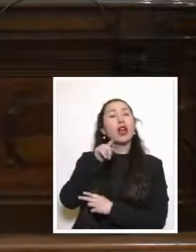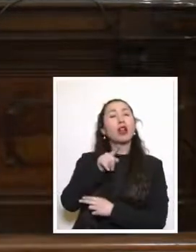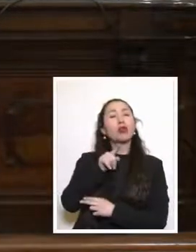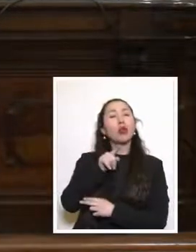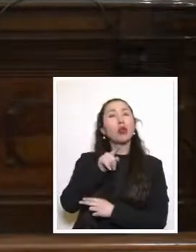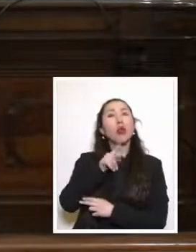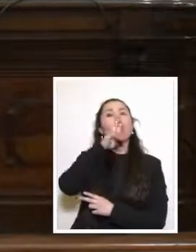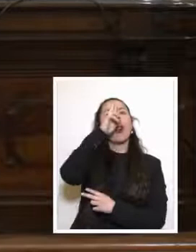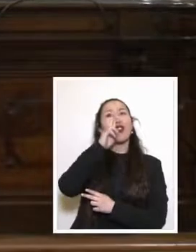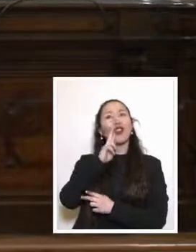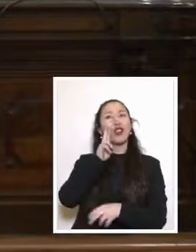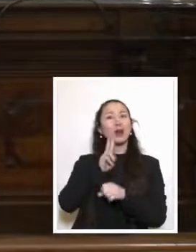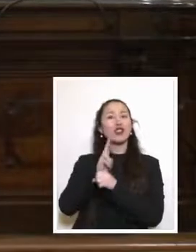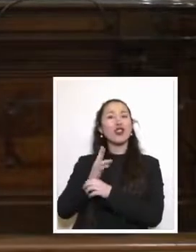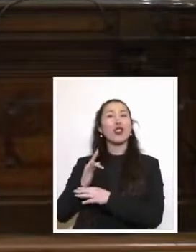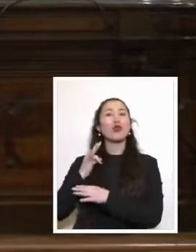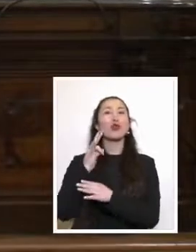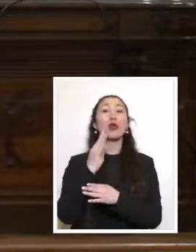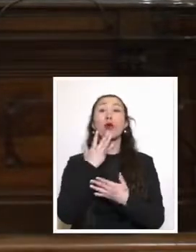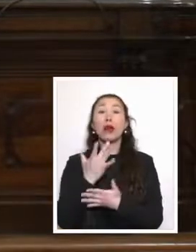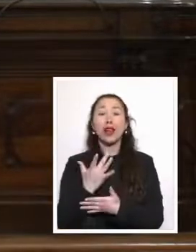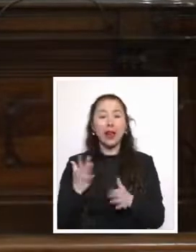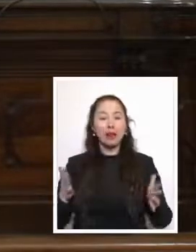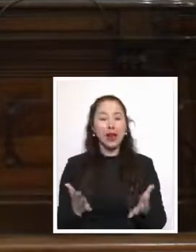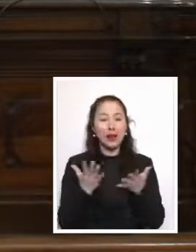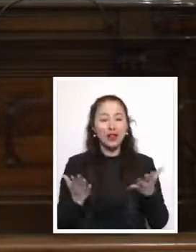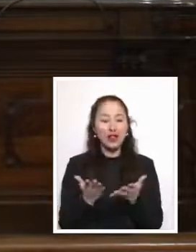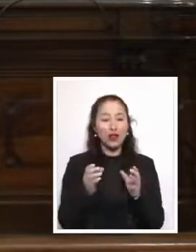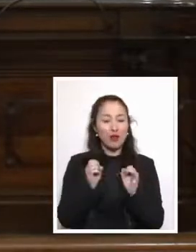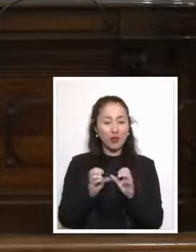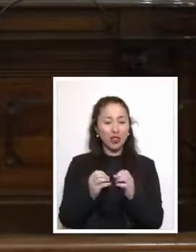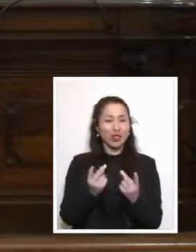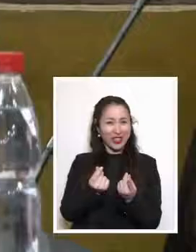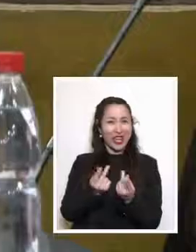futuros profesores para impulsar una educación de calidad?